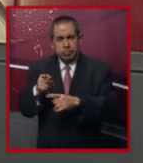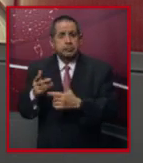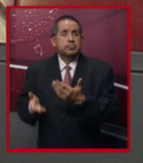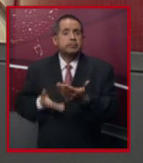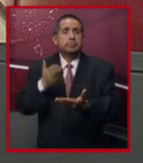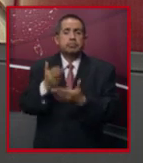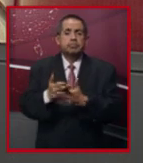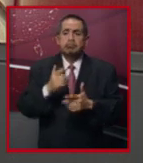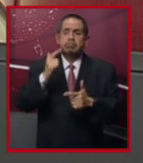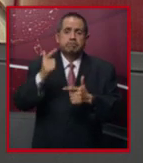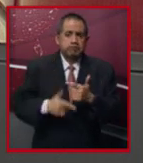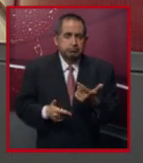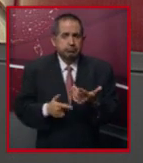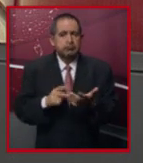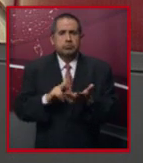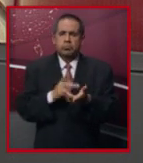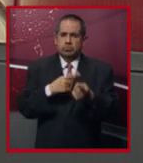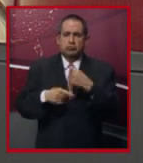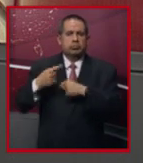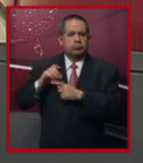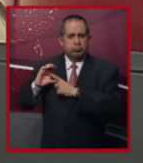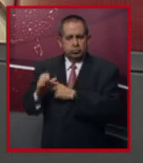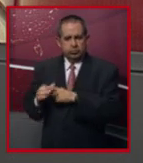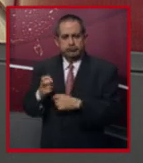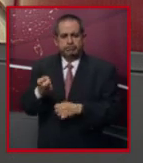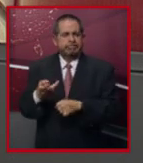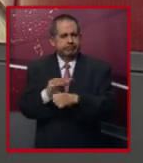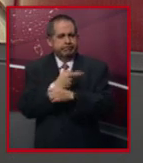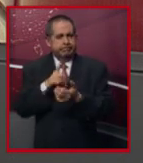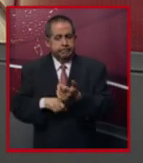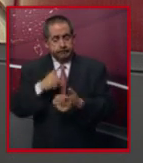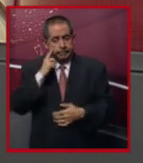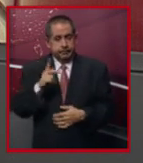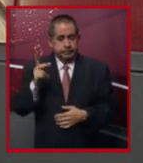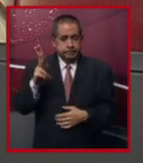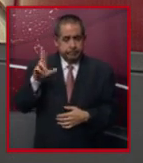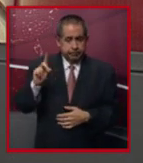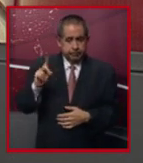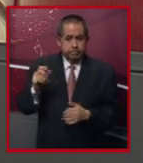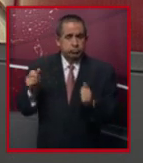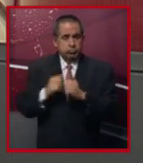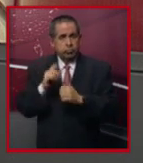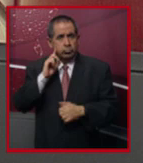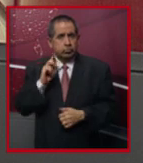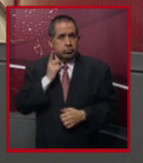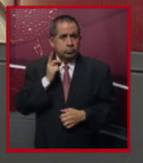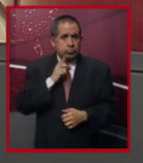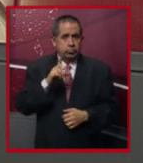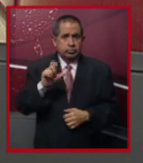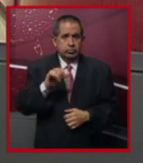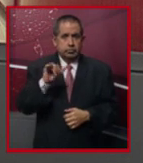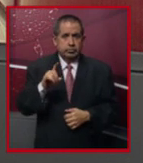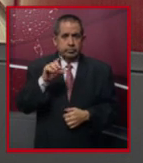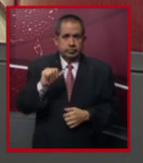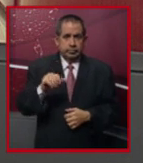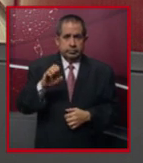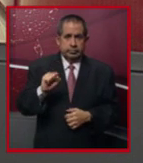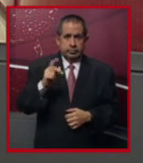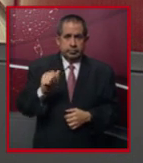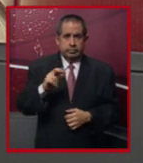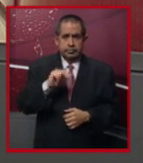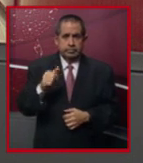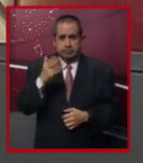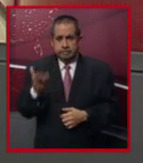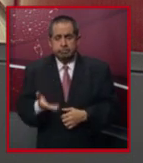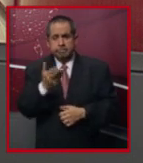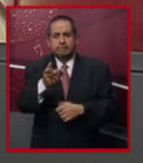la discusión y se regrese el dictamen a comisiones. Bueno, esto ocurrió. El Partido de la Revolución Democrática, a través de la diputada Alejandra Esparza, presentó